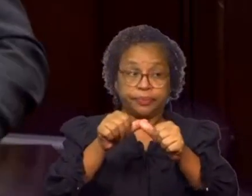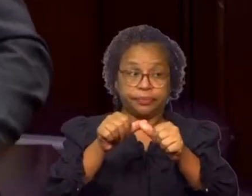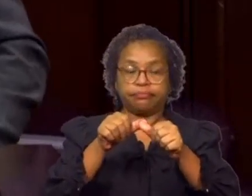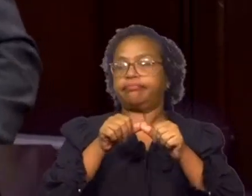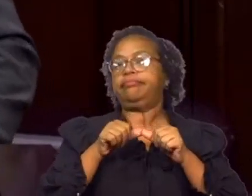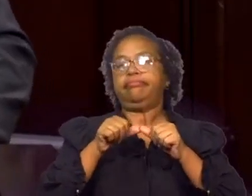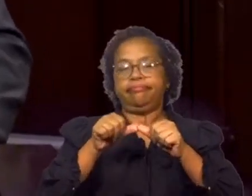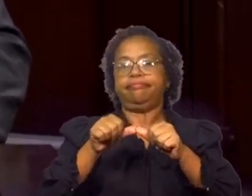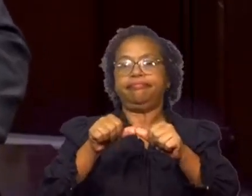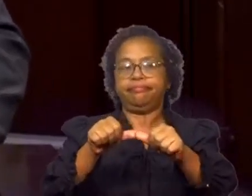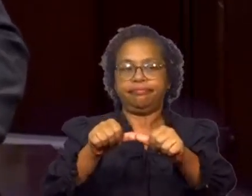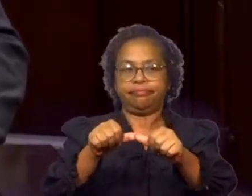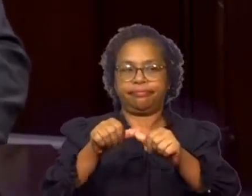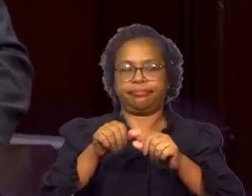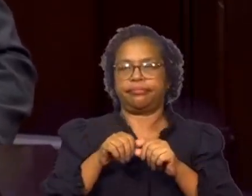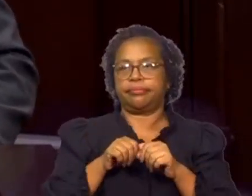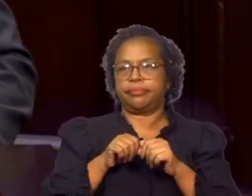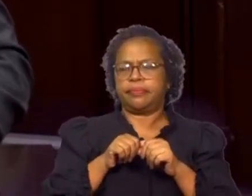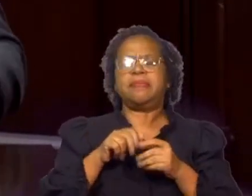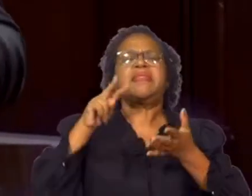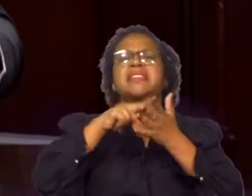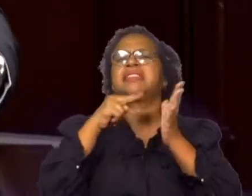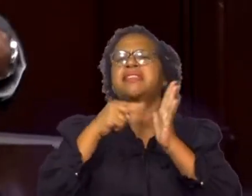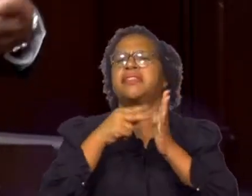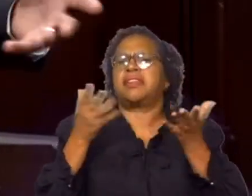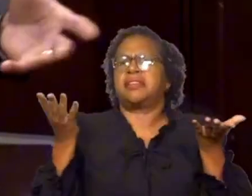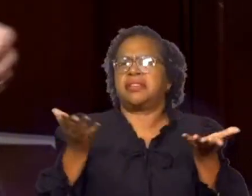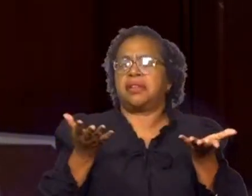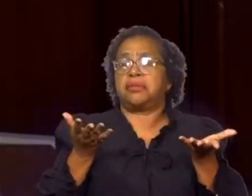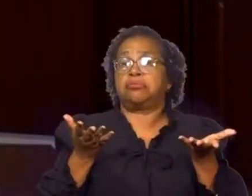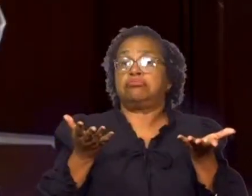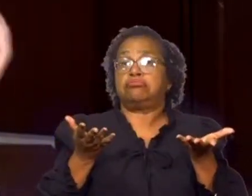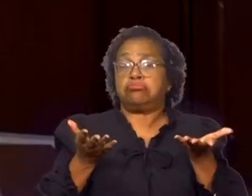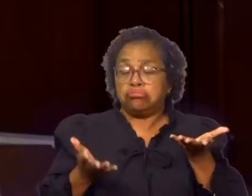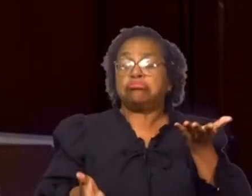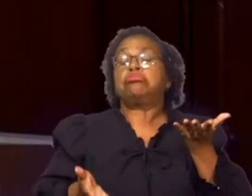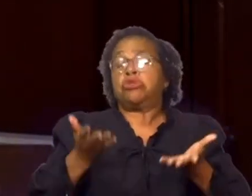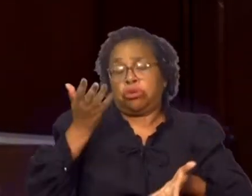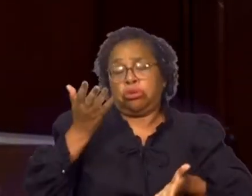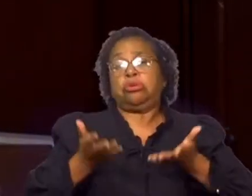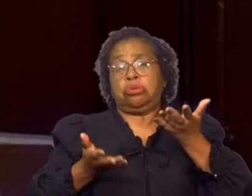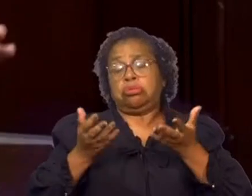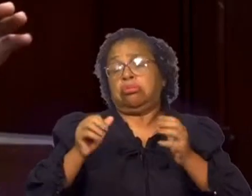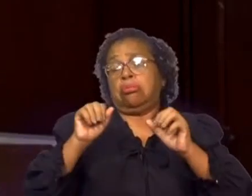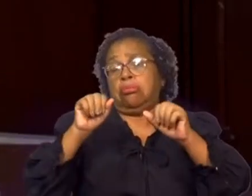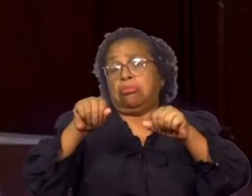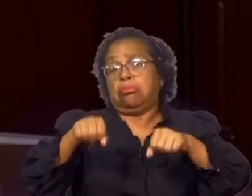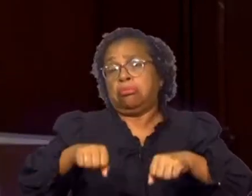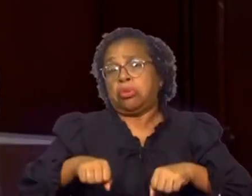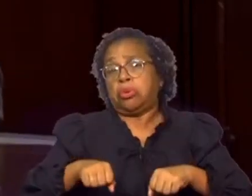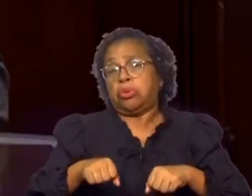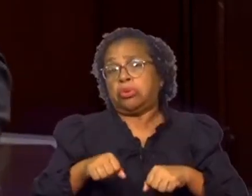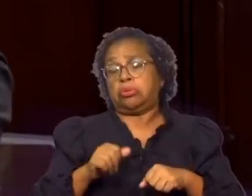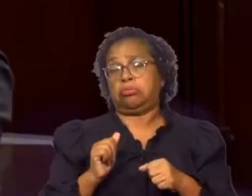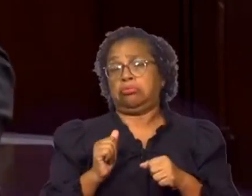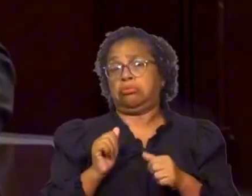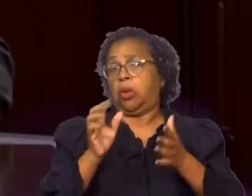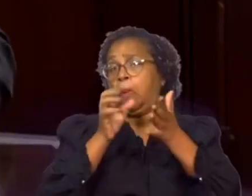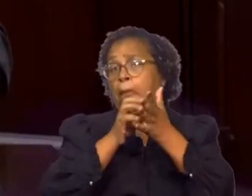continua. ¿Qué quiere decir eso? Que pudo haber sido, sí, que se pasara en un momento algún párrafo y no